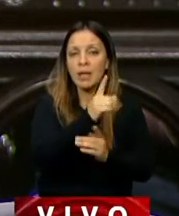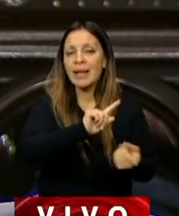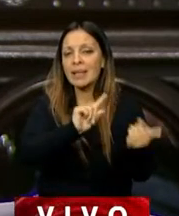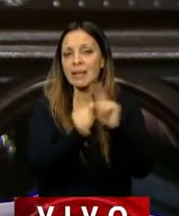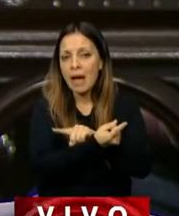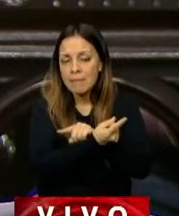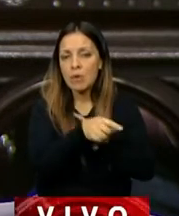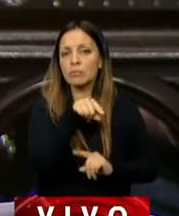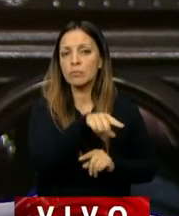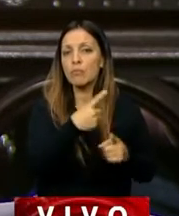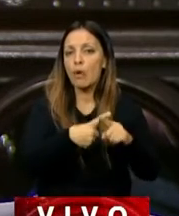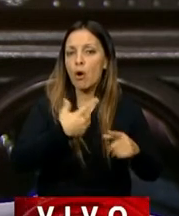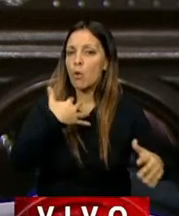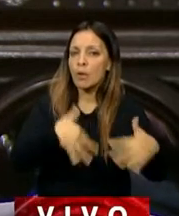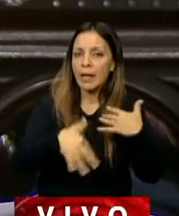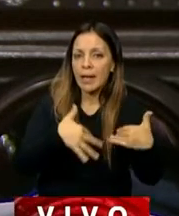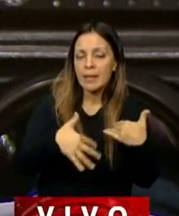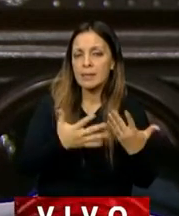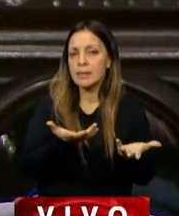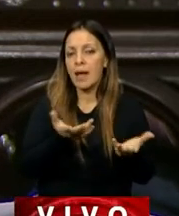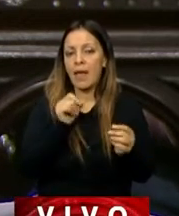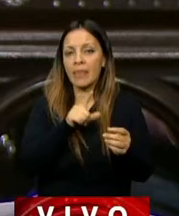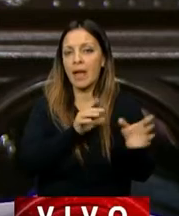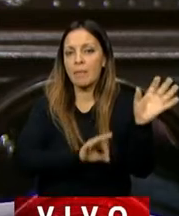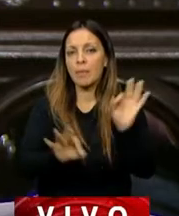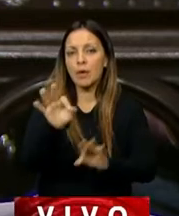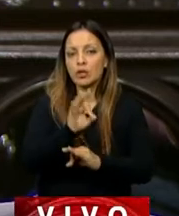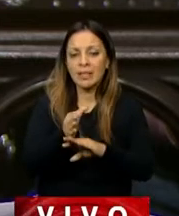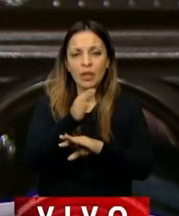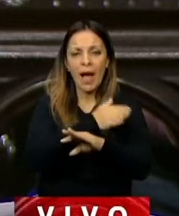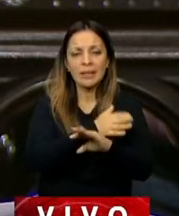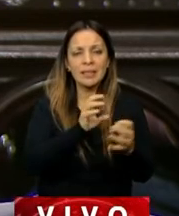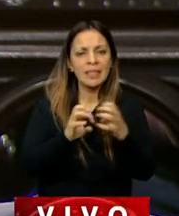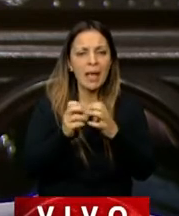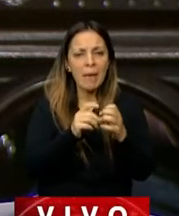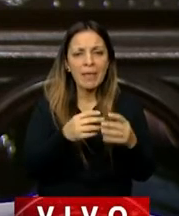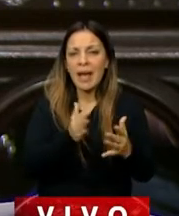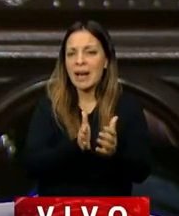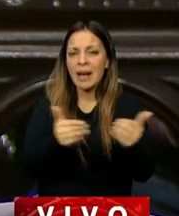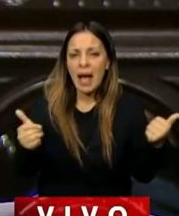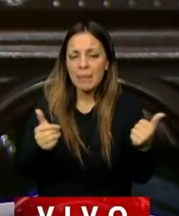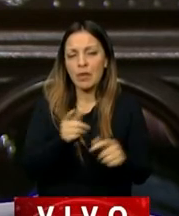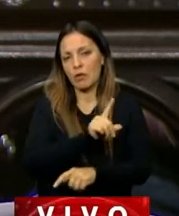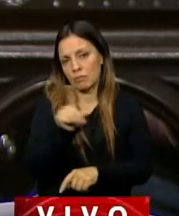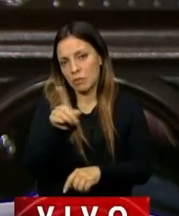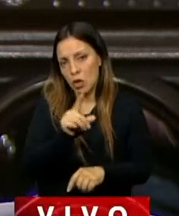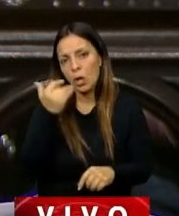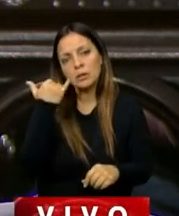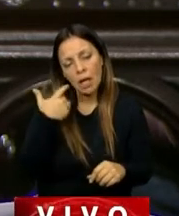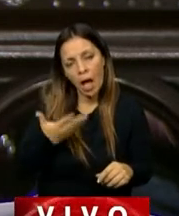por la importancia, por la urgencia de este proyecto, que no se debatió de la noche a la mañana entre gallos y medianoche, se